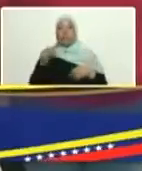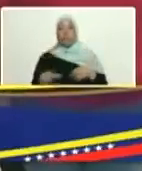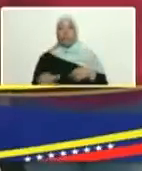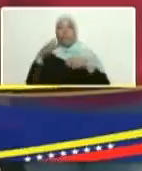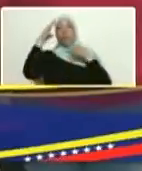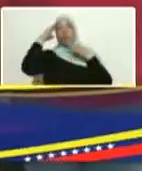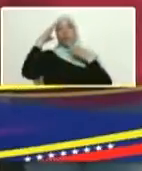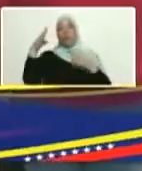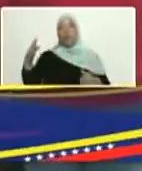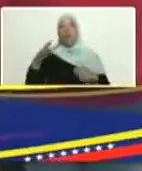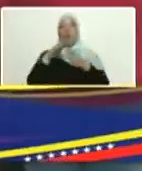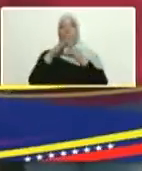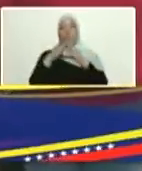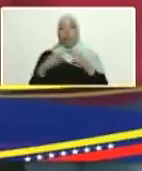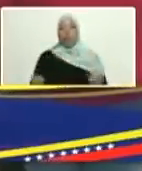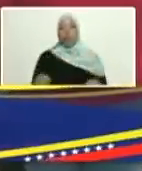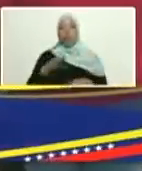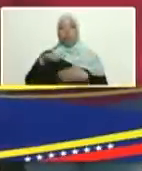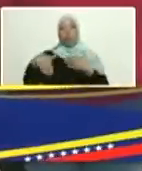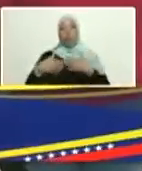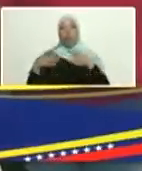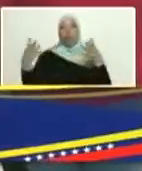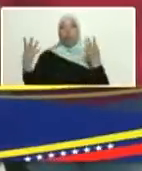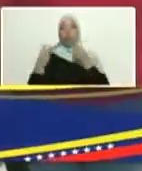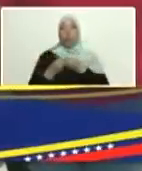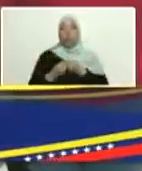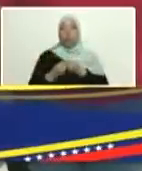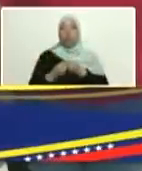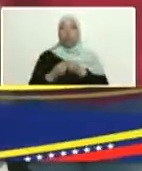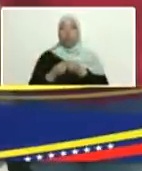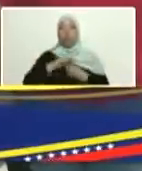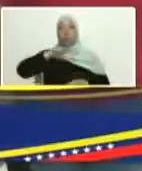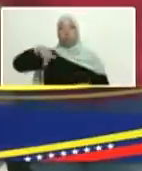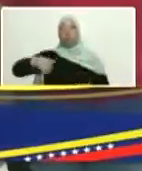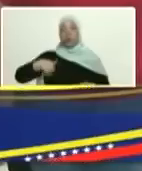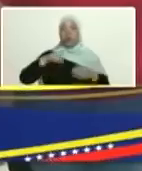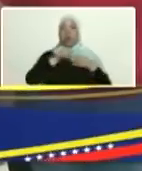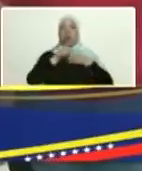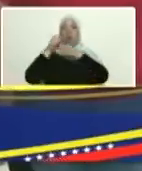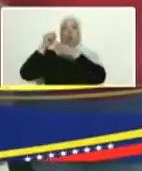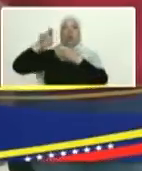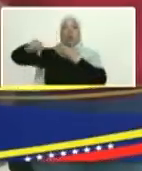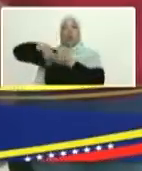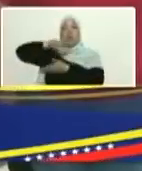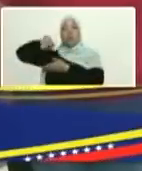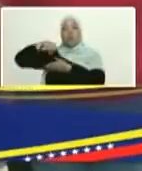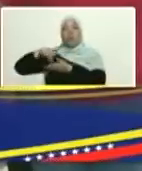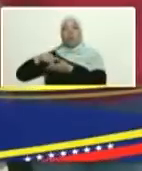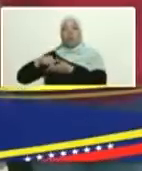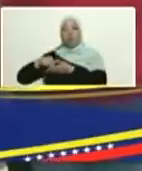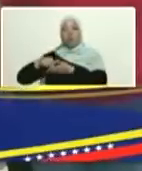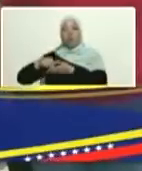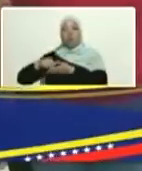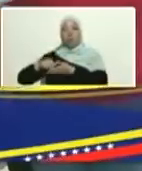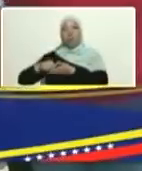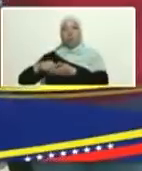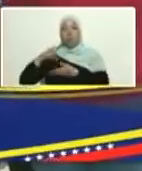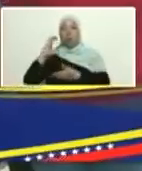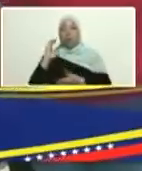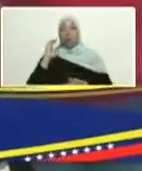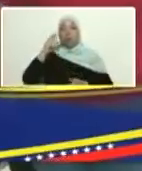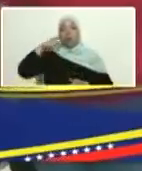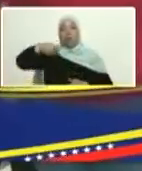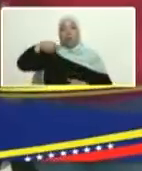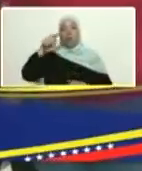a todos allá, a usted y a todo su equipo y a nuestros líderes nacionales de los CPT